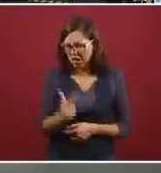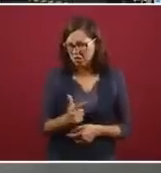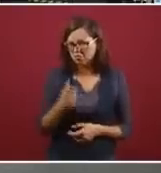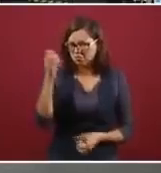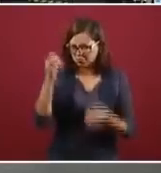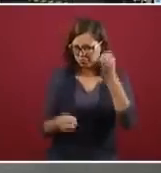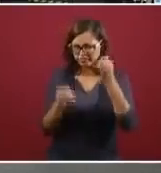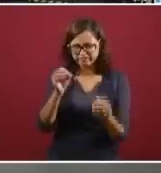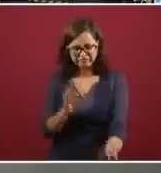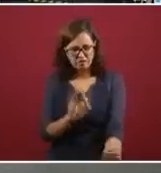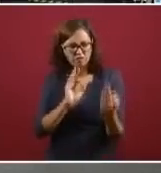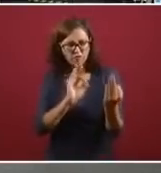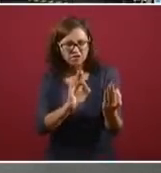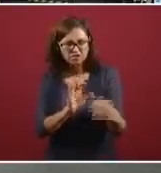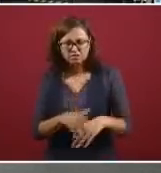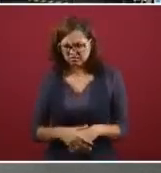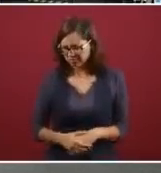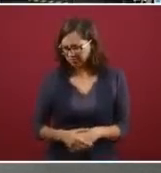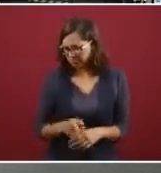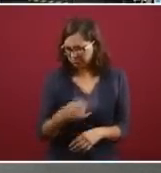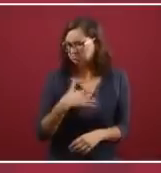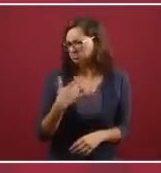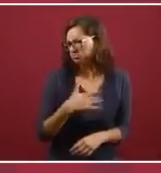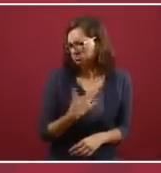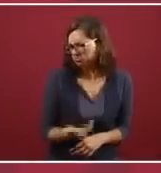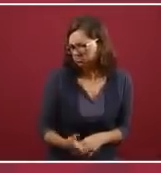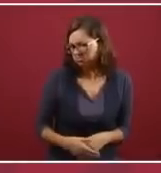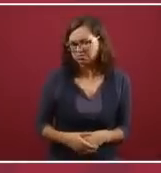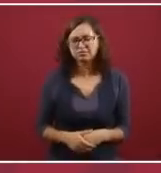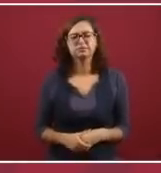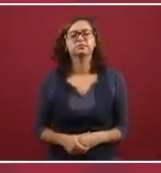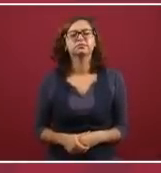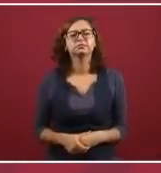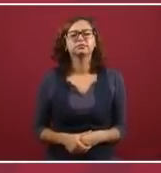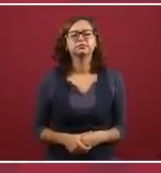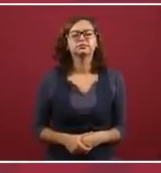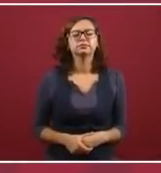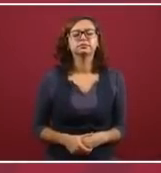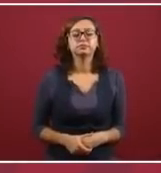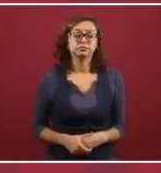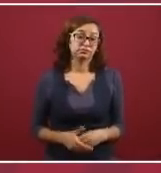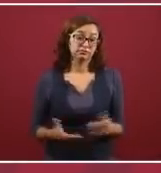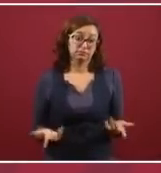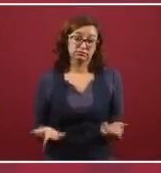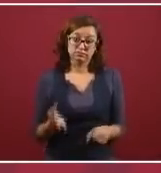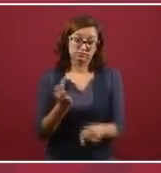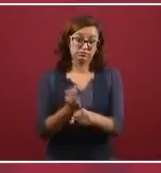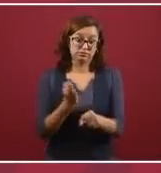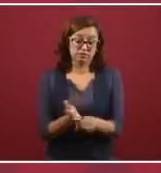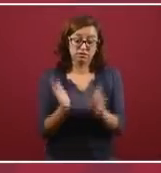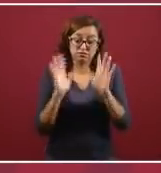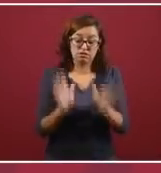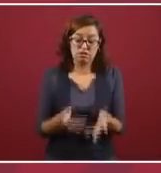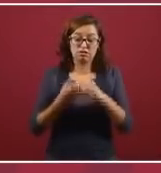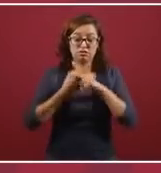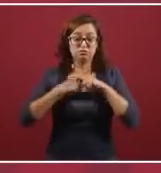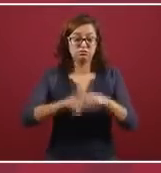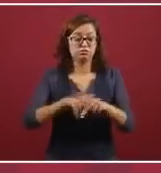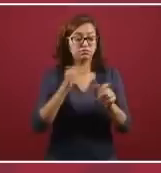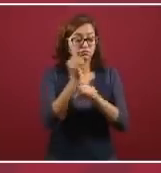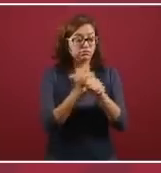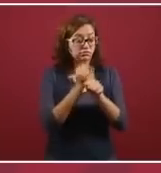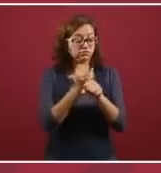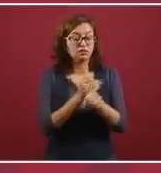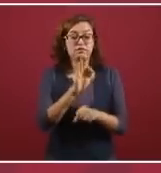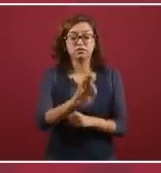Pues es la investigación que está llevando a cabo la Fiscalía General. Yo lo que